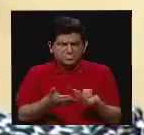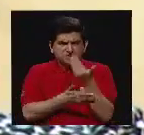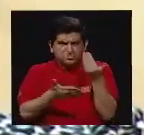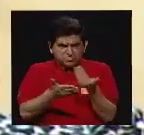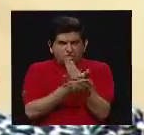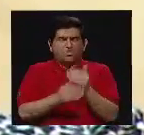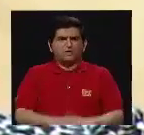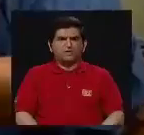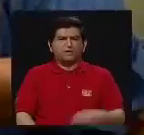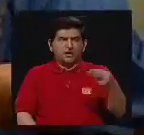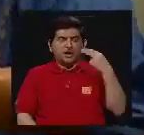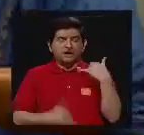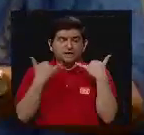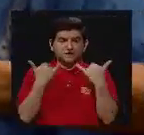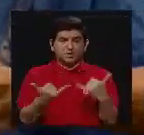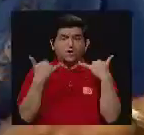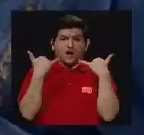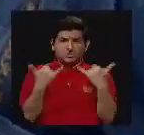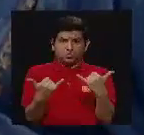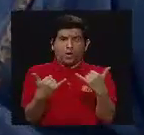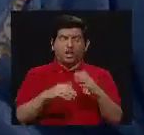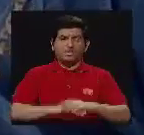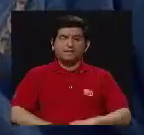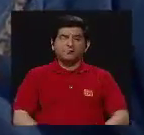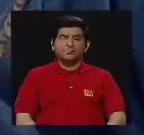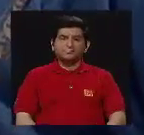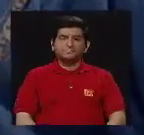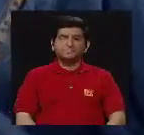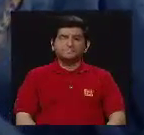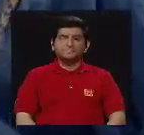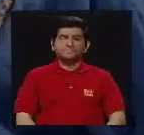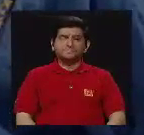historia reciente, en la historia actual.